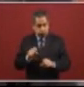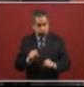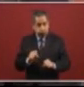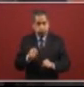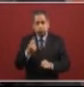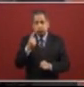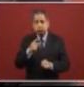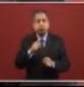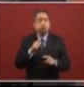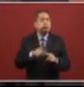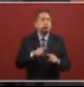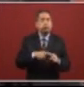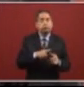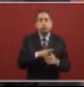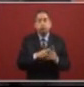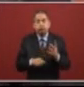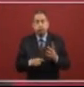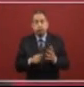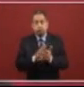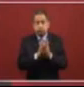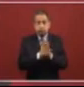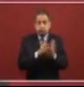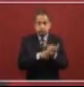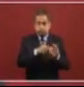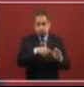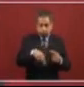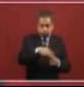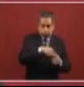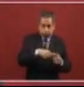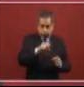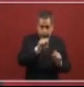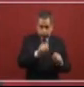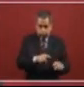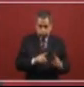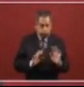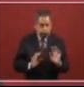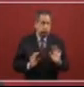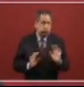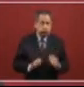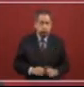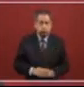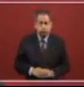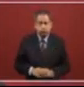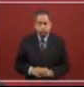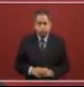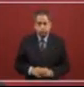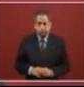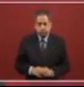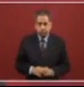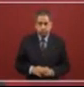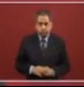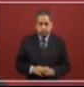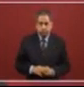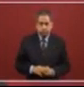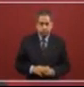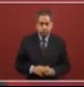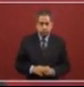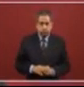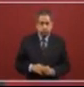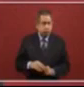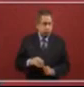para quienes están involucrados en este asunto. Lo puedo